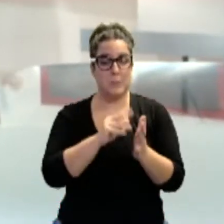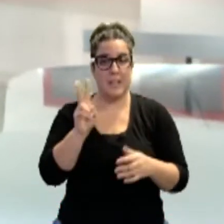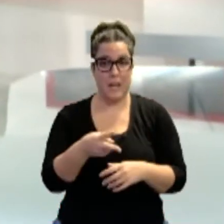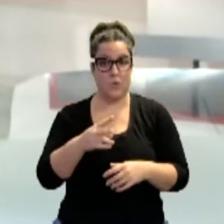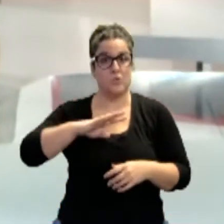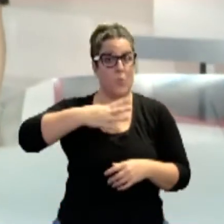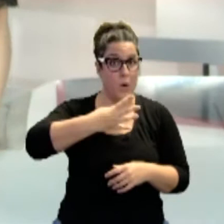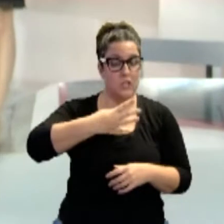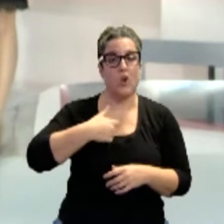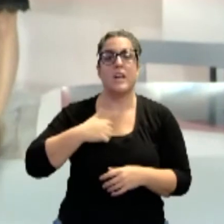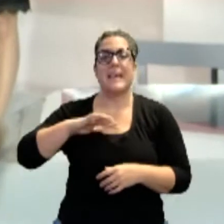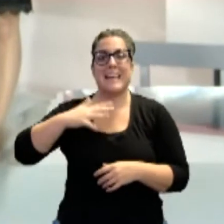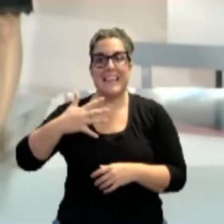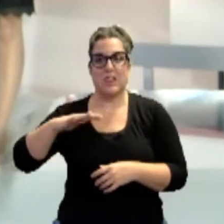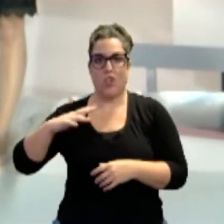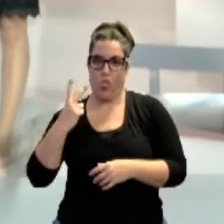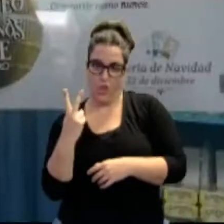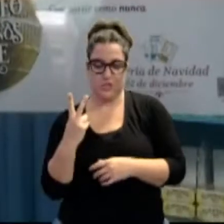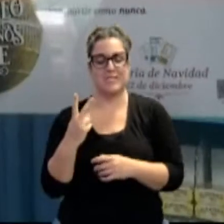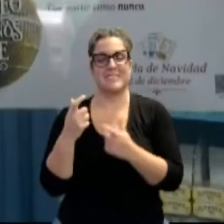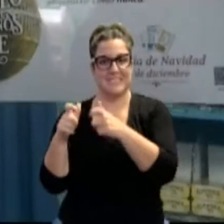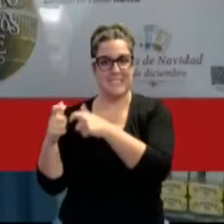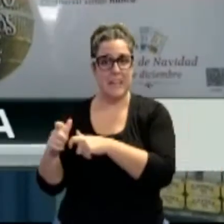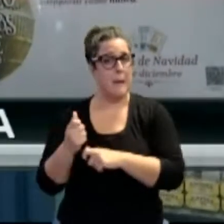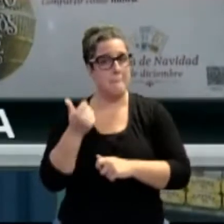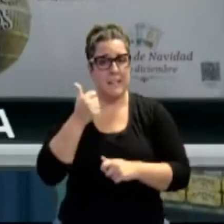cuarto y dos quintos premios. El más cuantioso, el